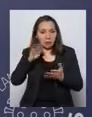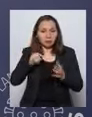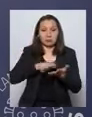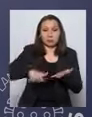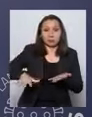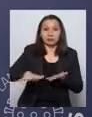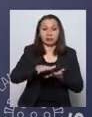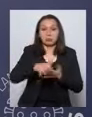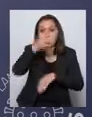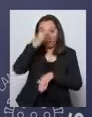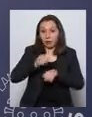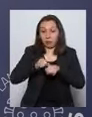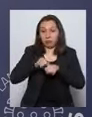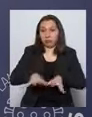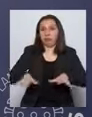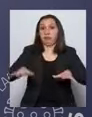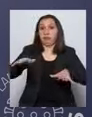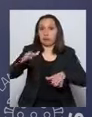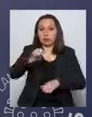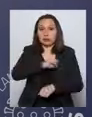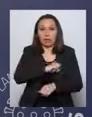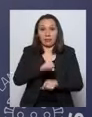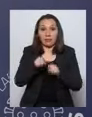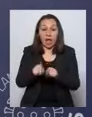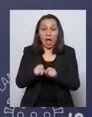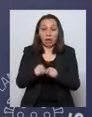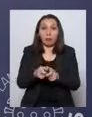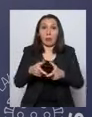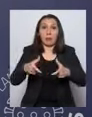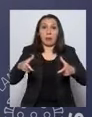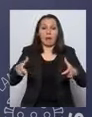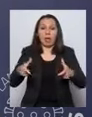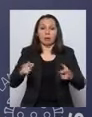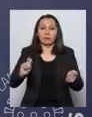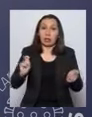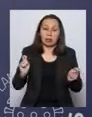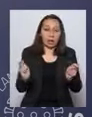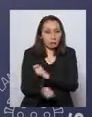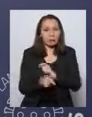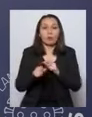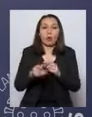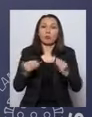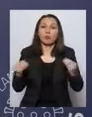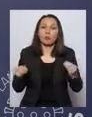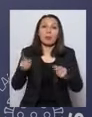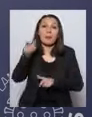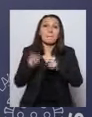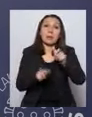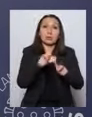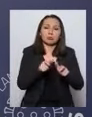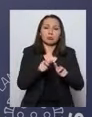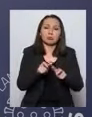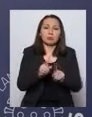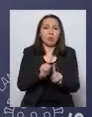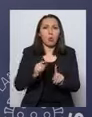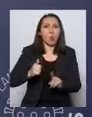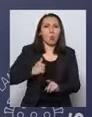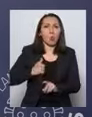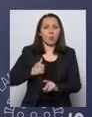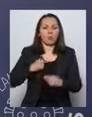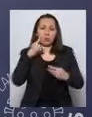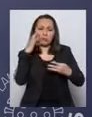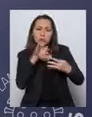tecnológica que vivimos en santiago ha habido un volcamiento de personas que no cumpliendo